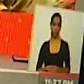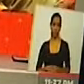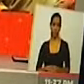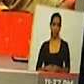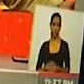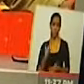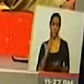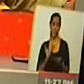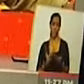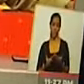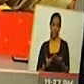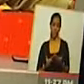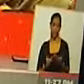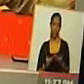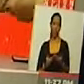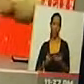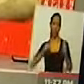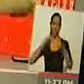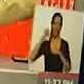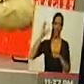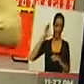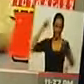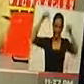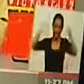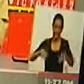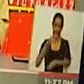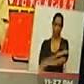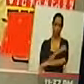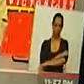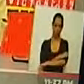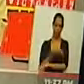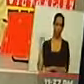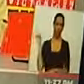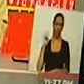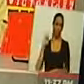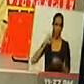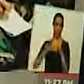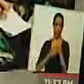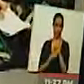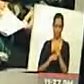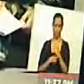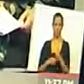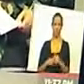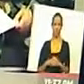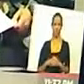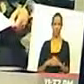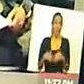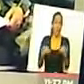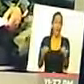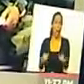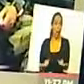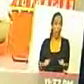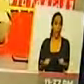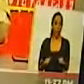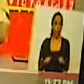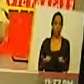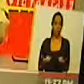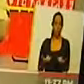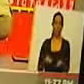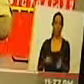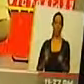pedida por los vendepatrias de aquí, de la derecha guaidocista, y ahora fue